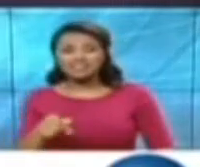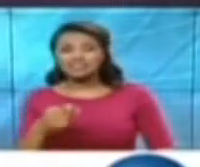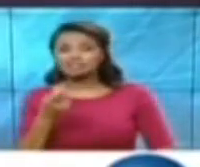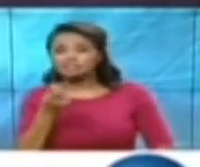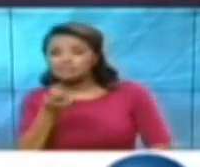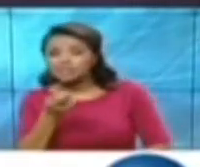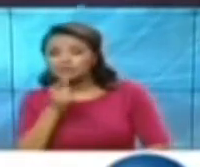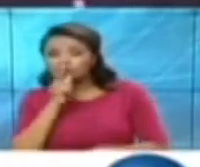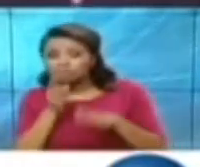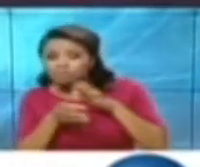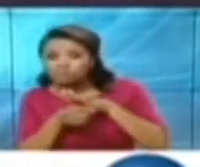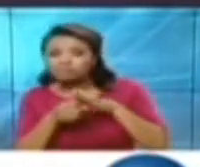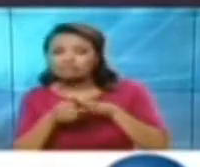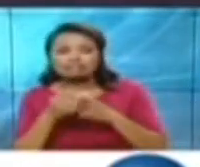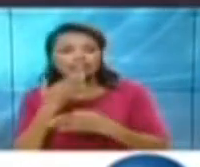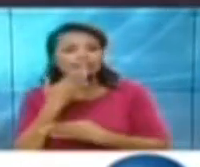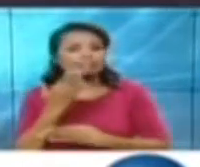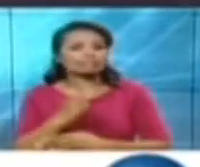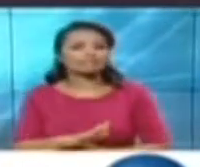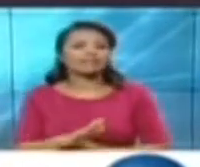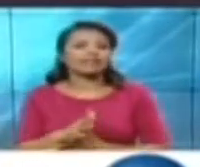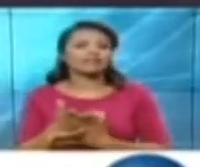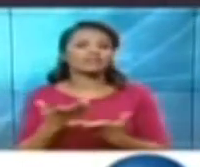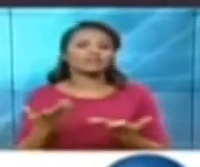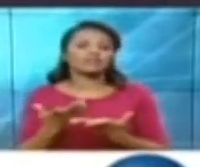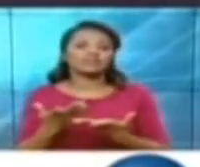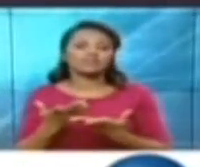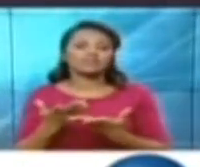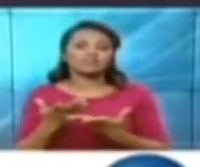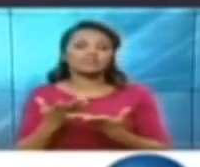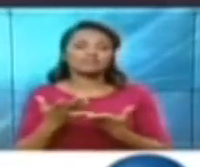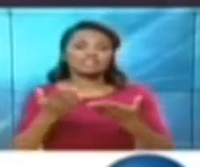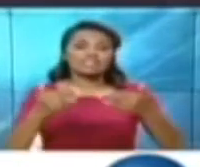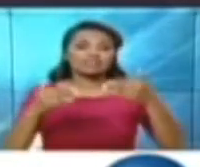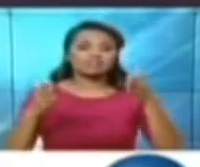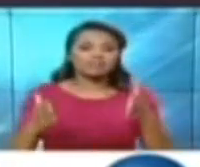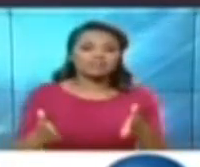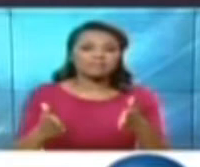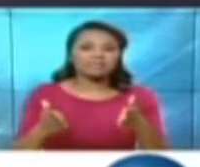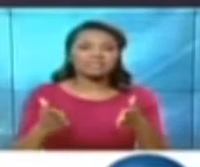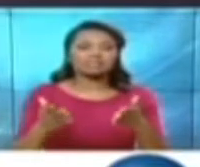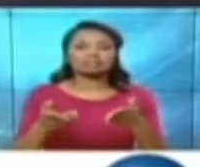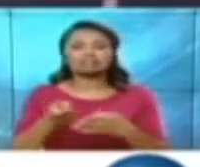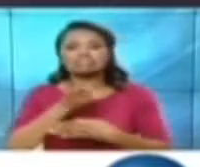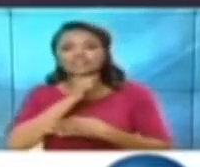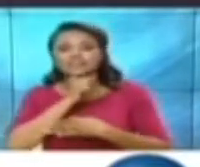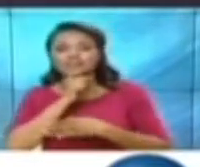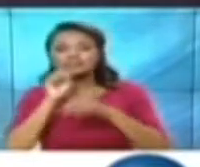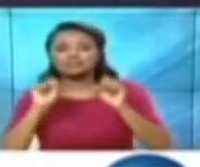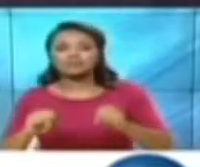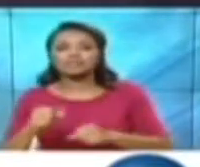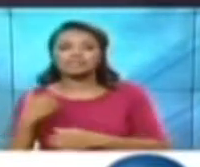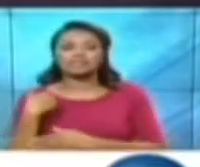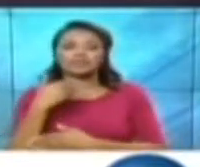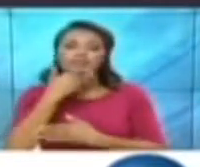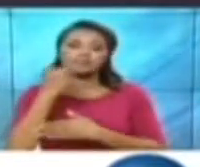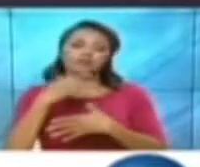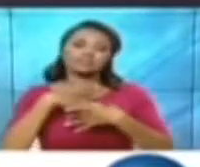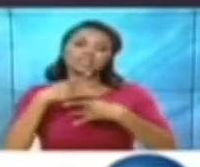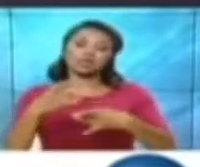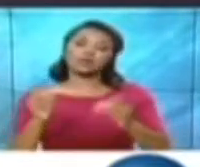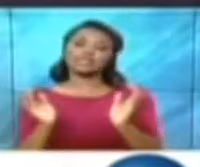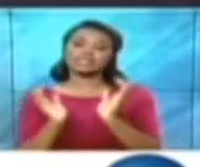es un elemento que roba al pueblo panameño su salud la caja del seguro